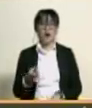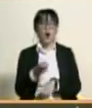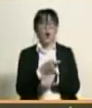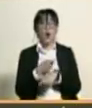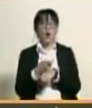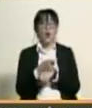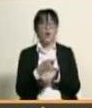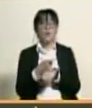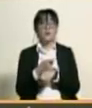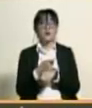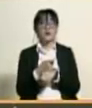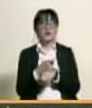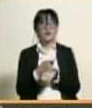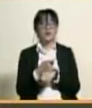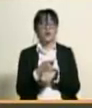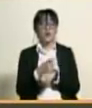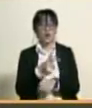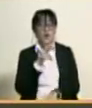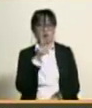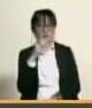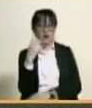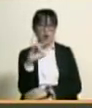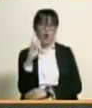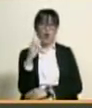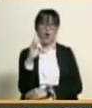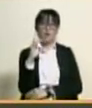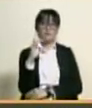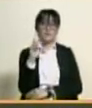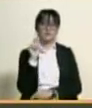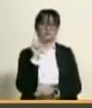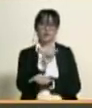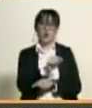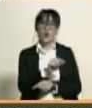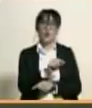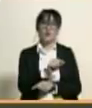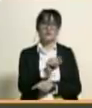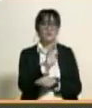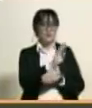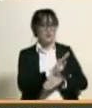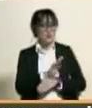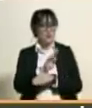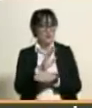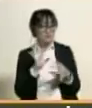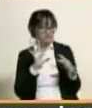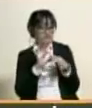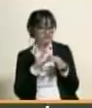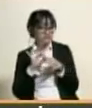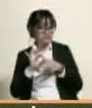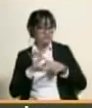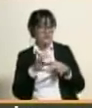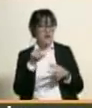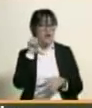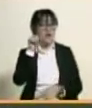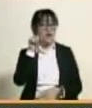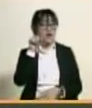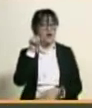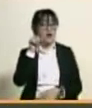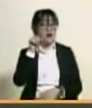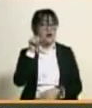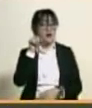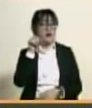gobierno mafioso colombiano por su amparo y su complicidad desde Cúcuta,